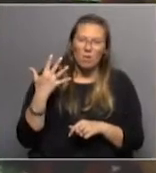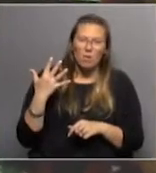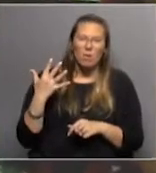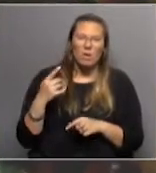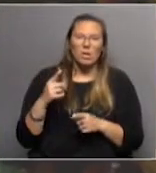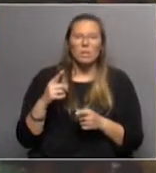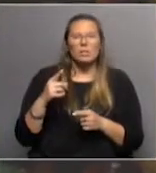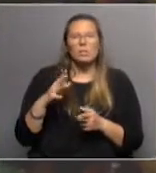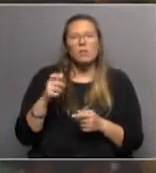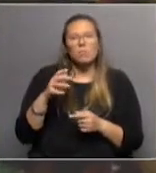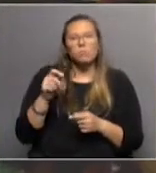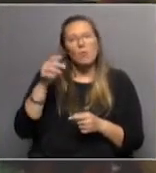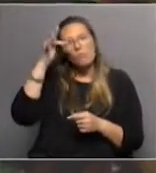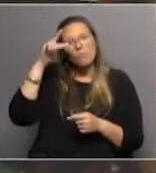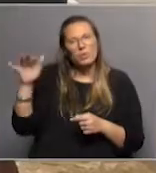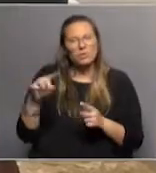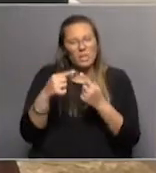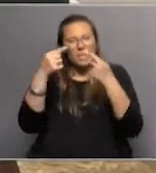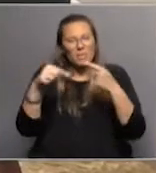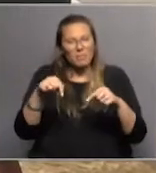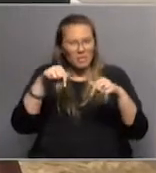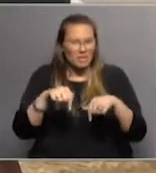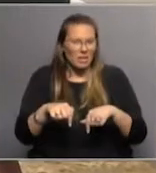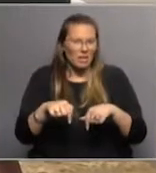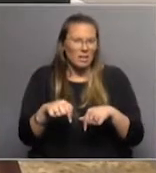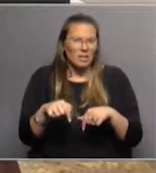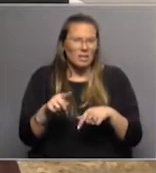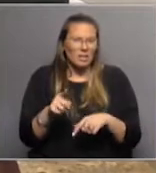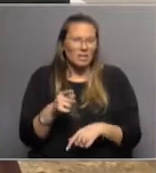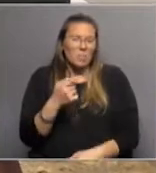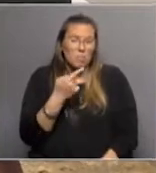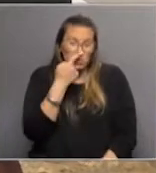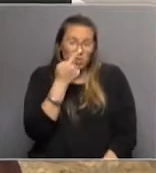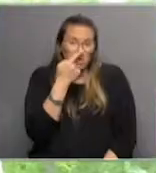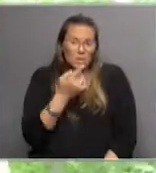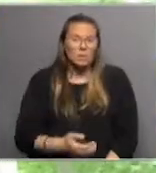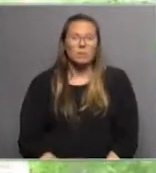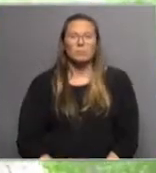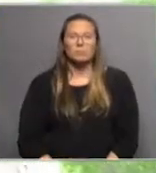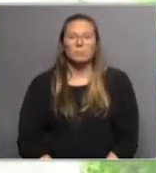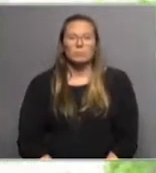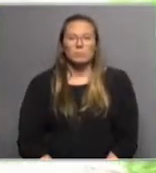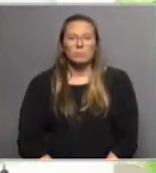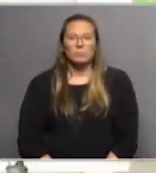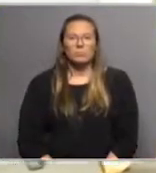toda esta filosofía oriental, digamos, que está muy rica, está muy buena.